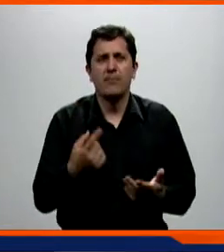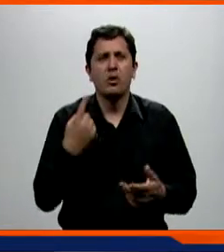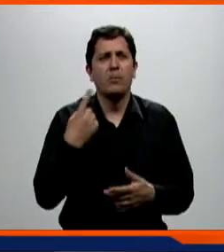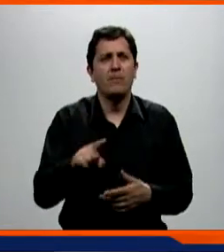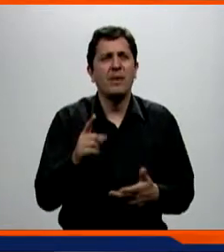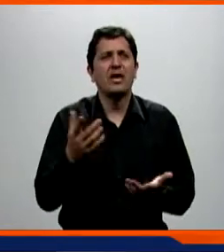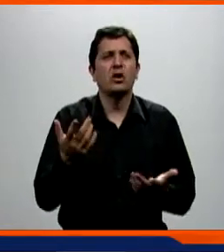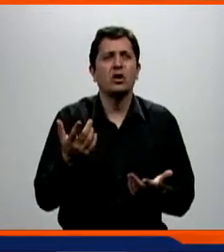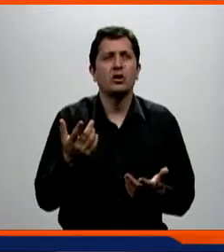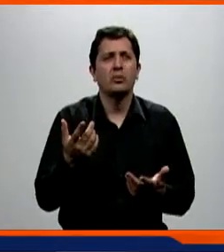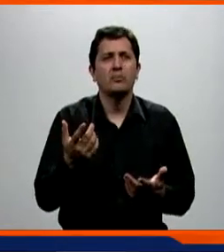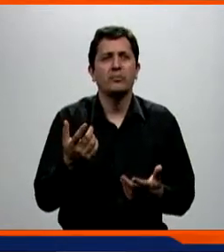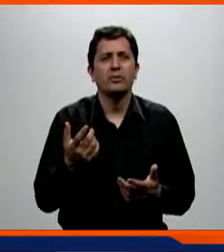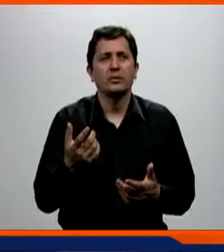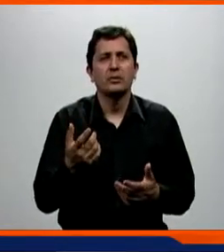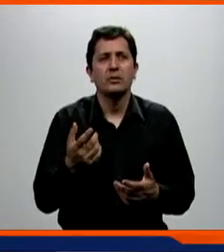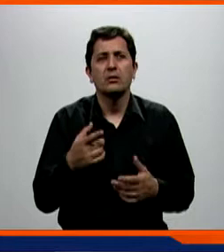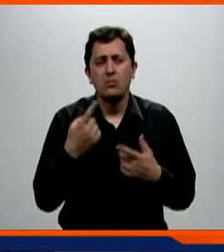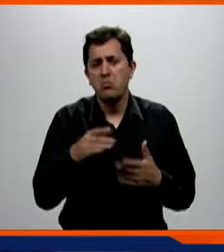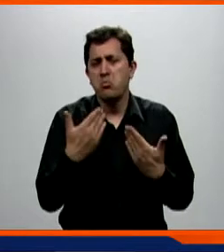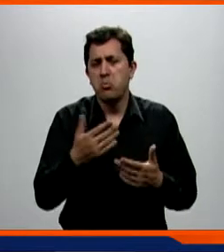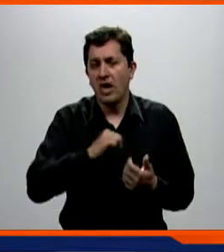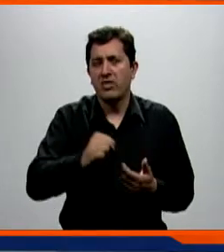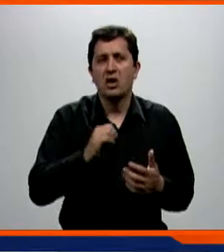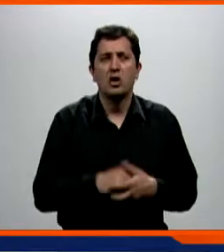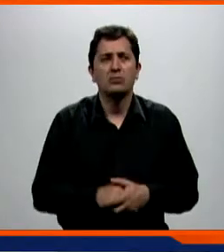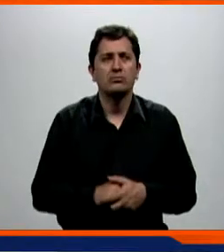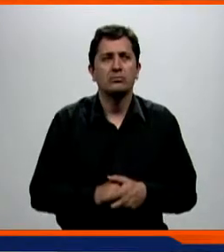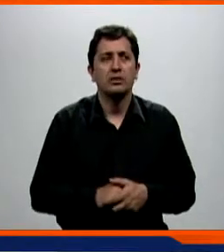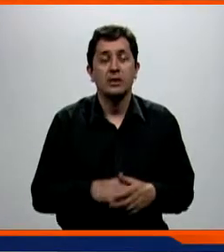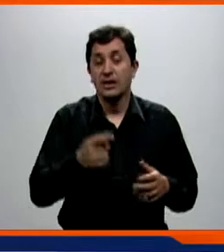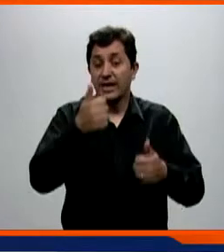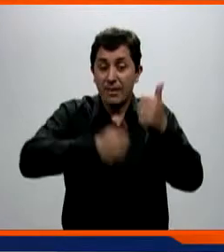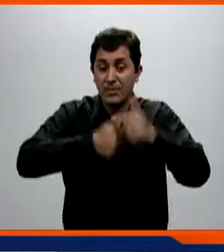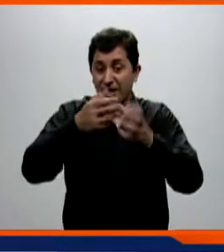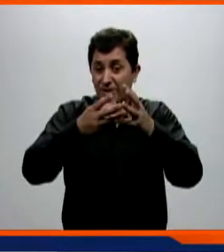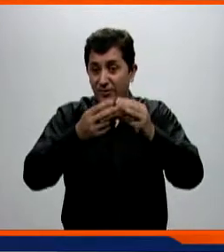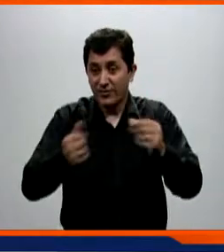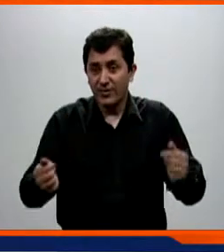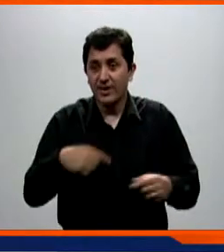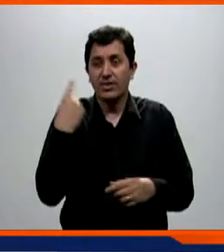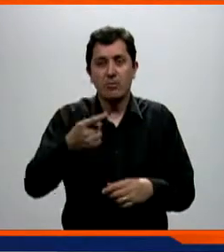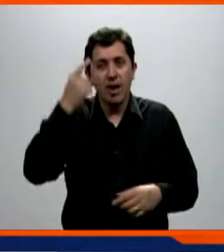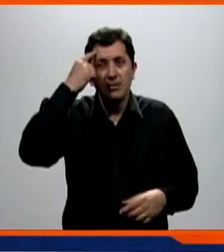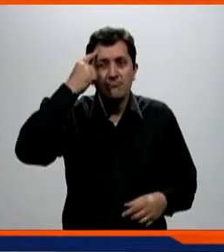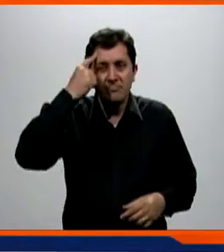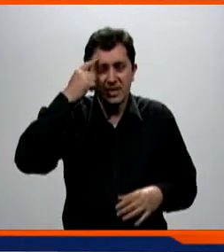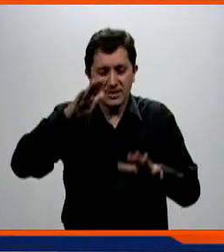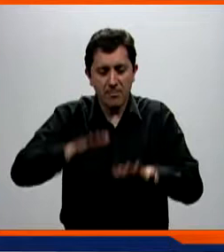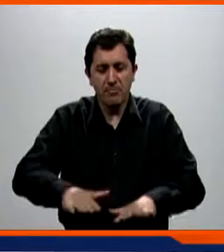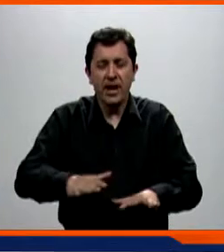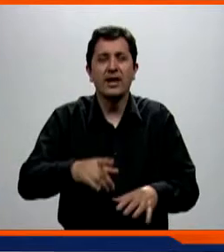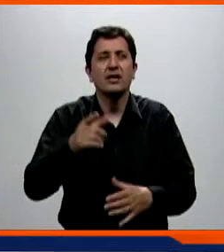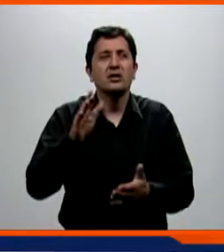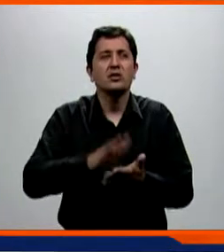campo. Por suerte lo puede lograr, que es algo que no es fácil. Cuando termine el campeonato, vamos a parar la pelota y vamos a poner en el análisis